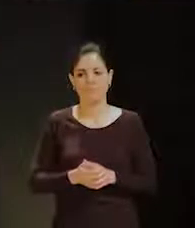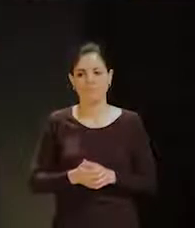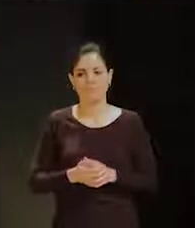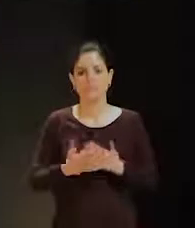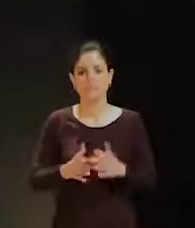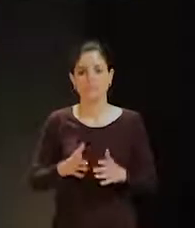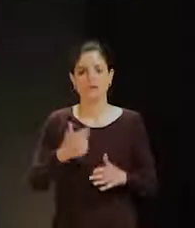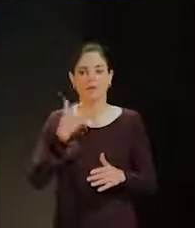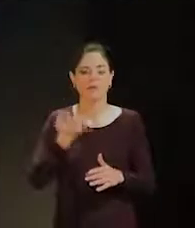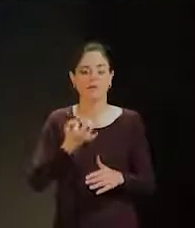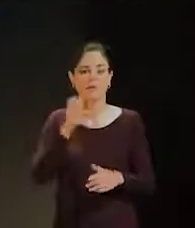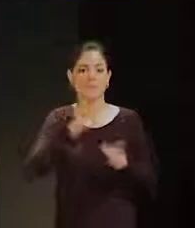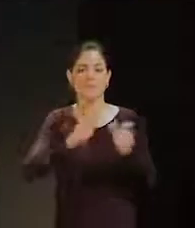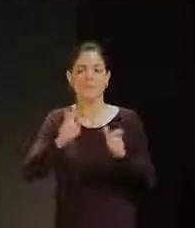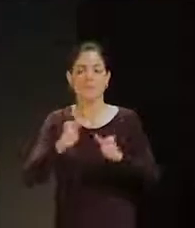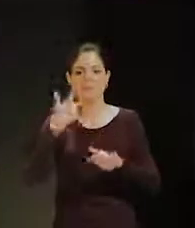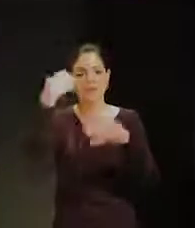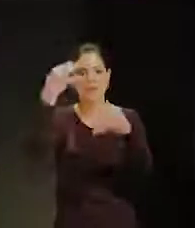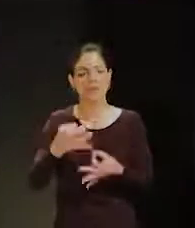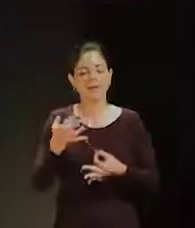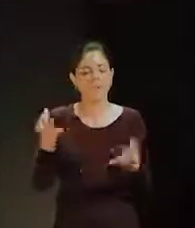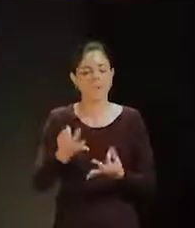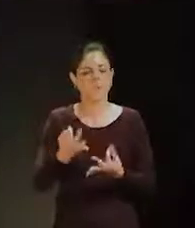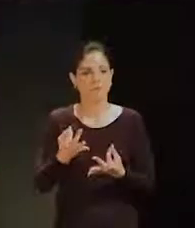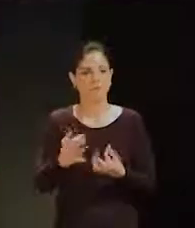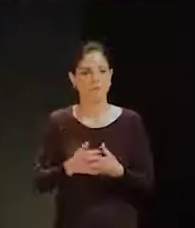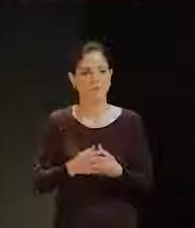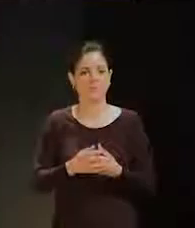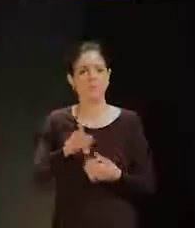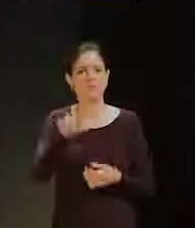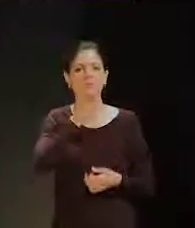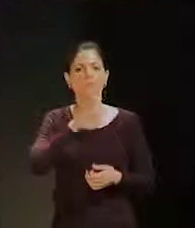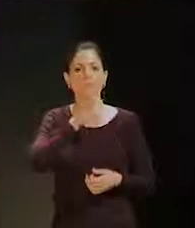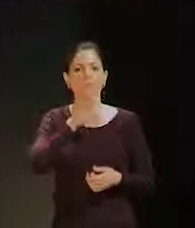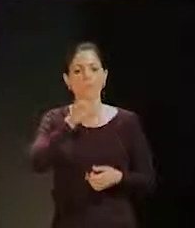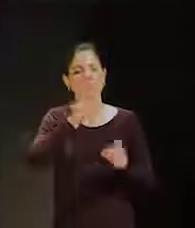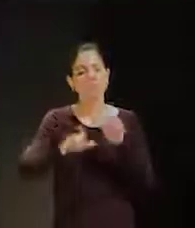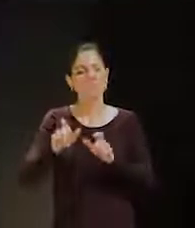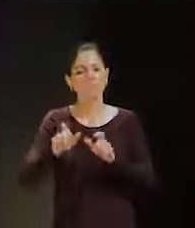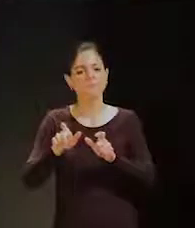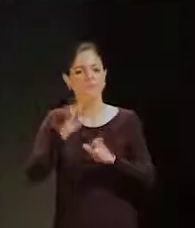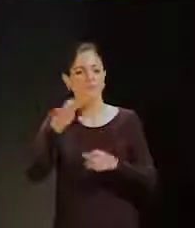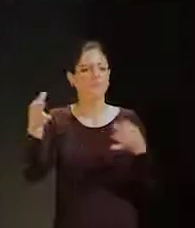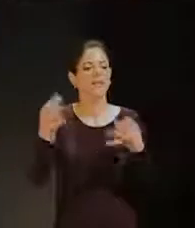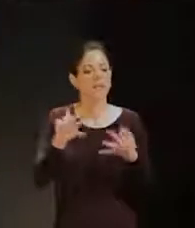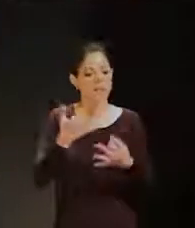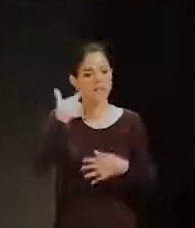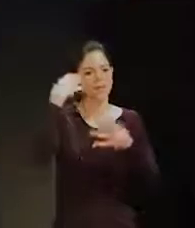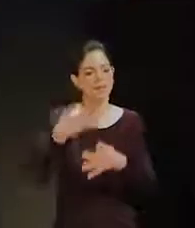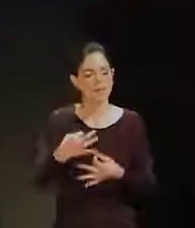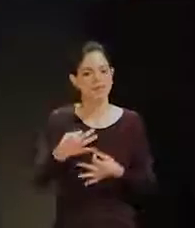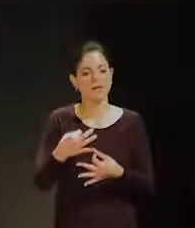pero pasa que la gente realmente es curiosa de lo que pasa y